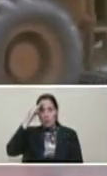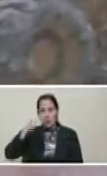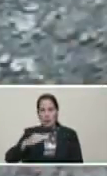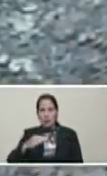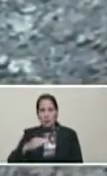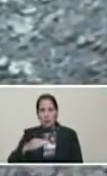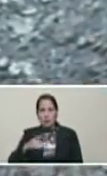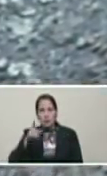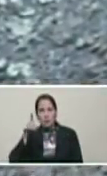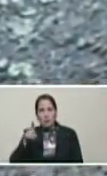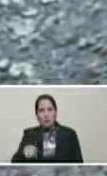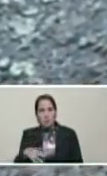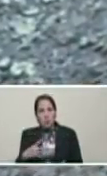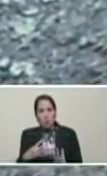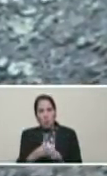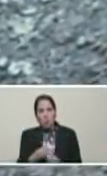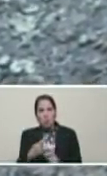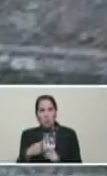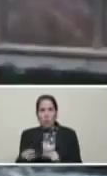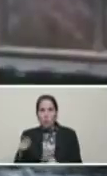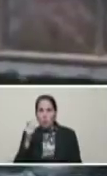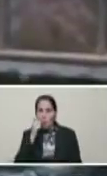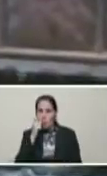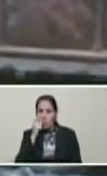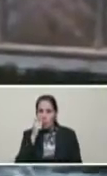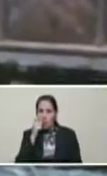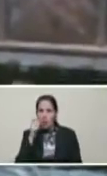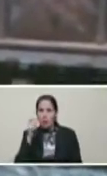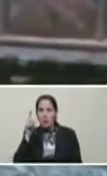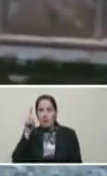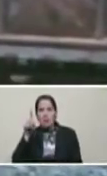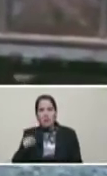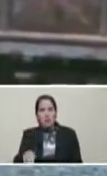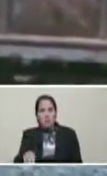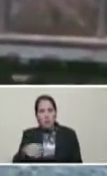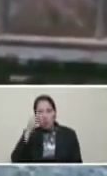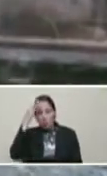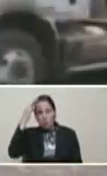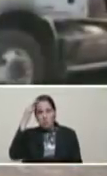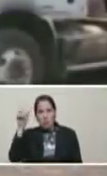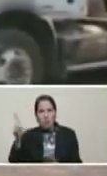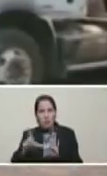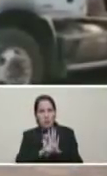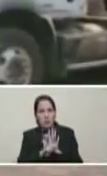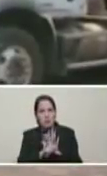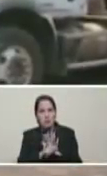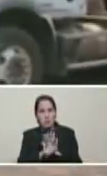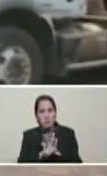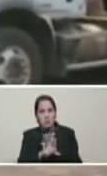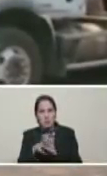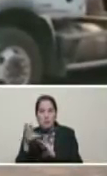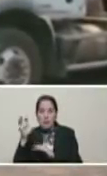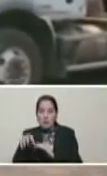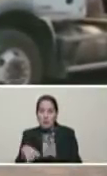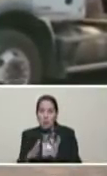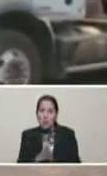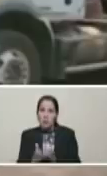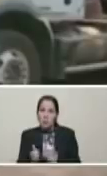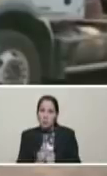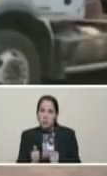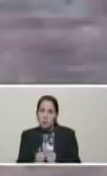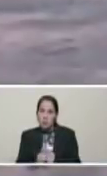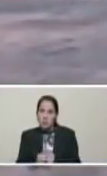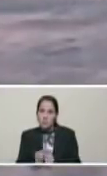también el de la zodi ramírez me acompaña el presidente del consejo legislativo del estado anzoátegui el